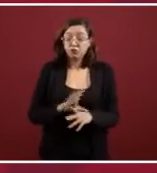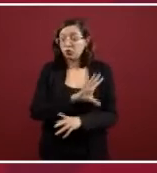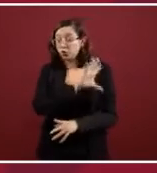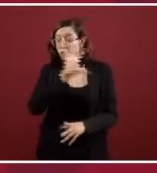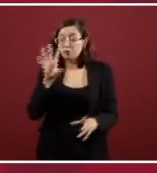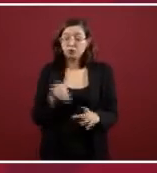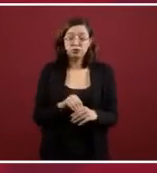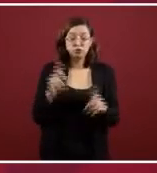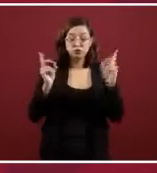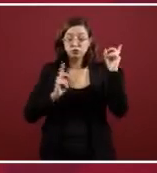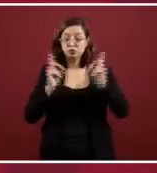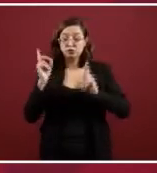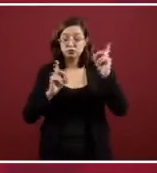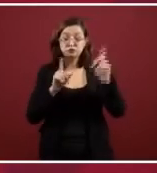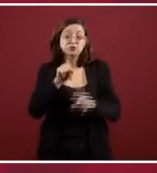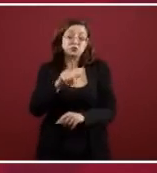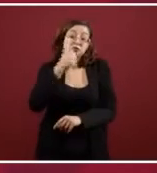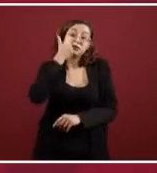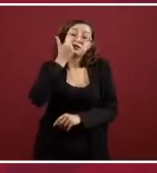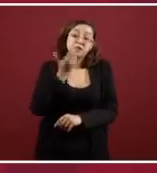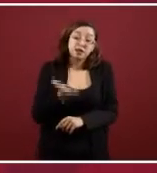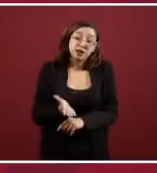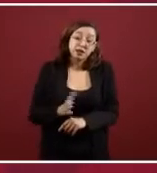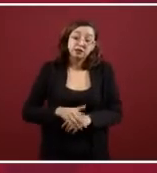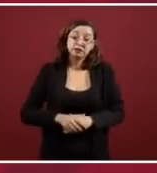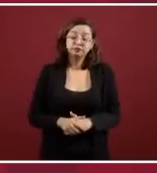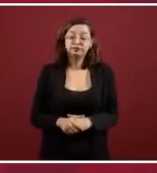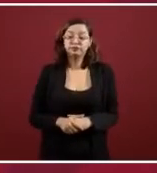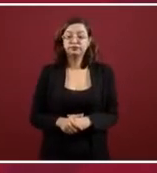todas las preguntas, si les parece así?